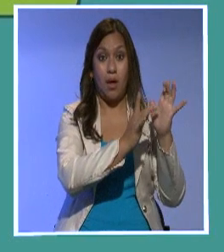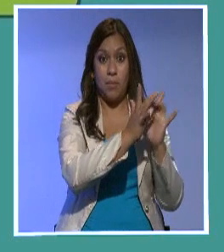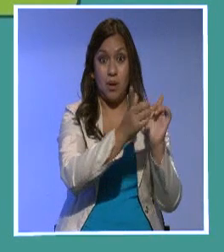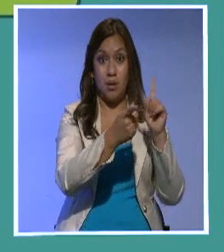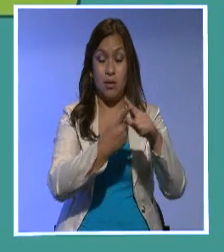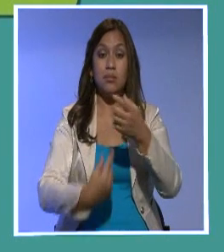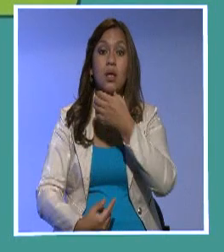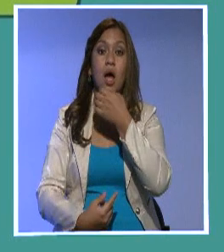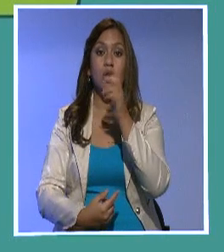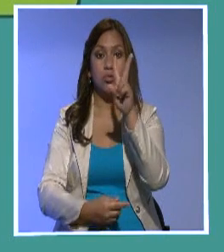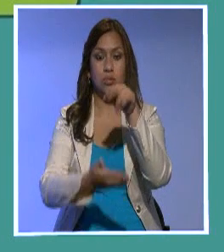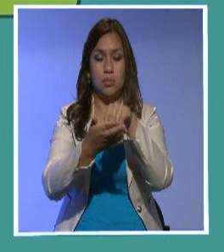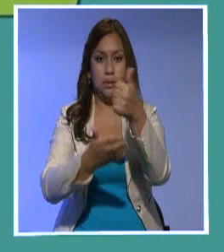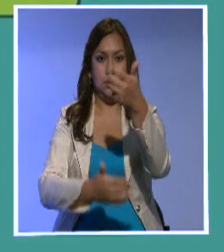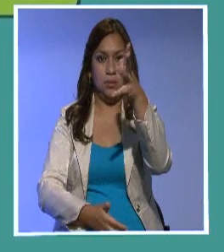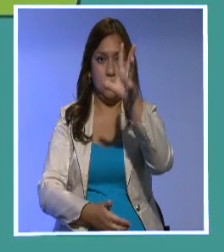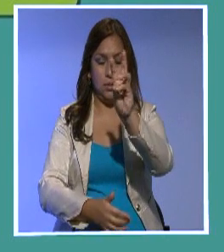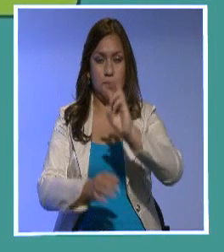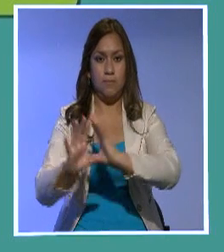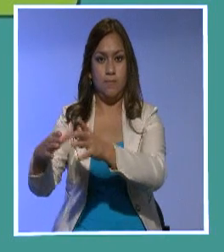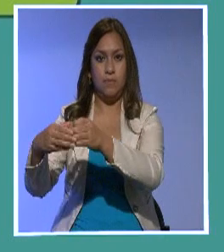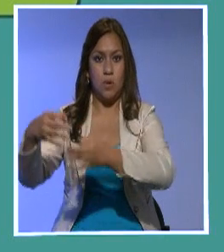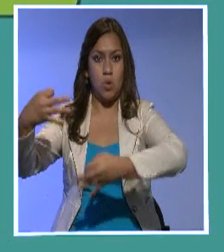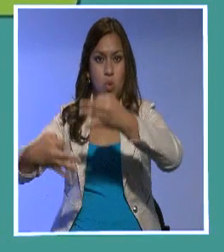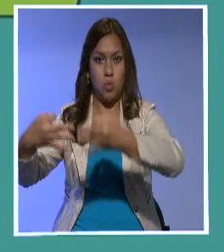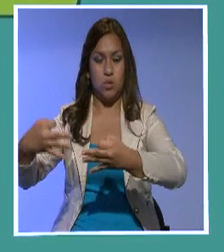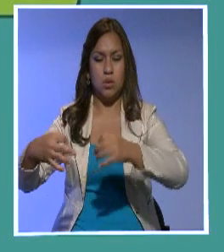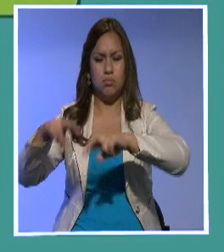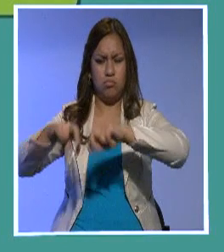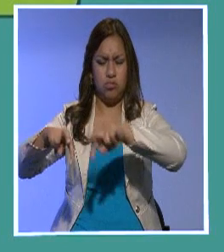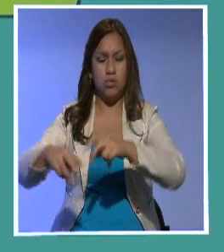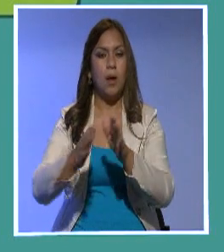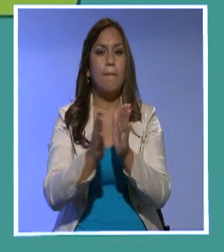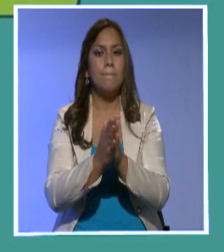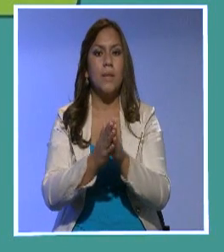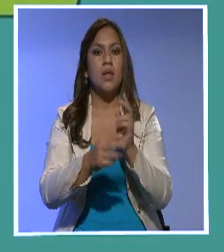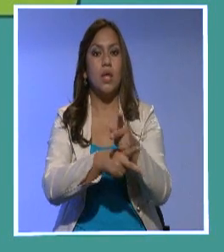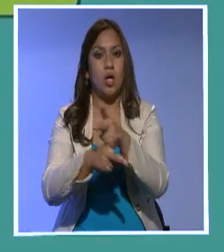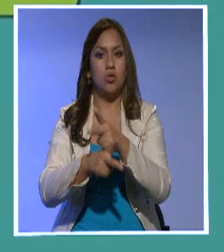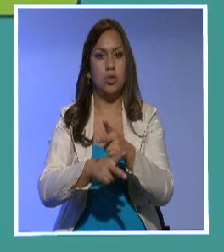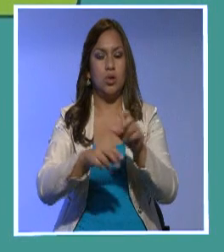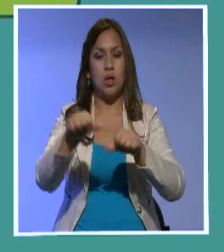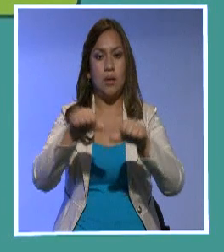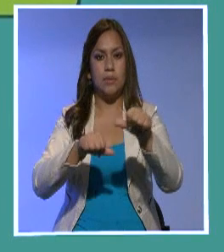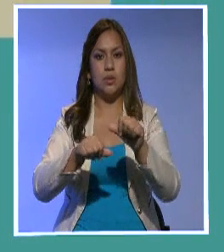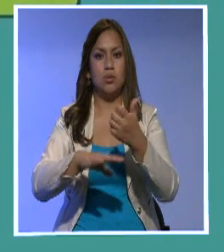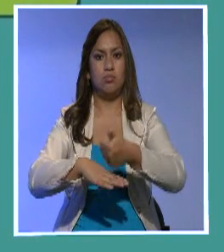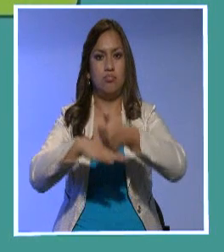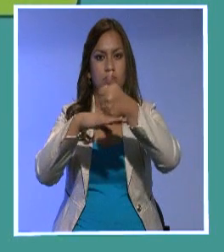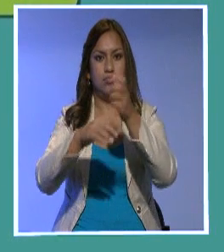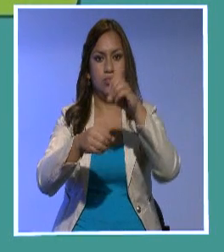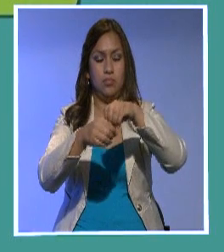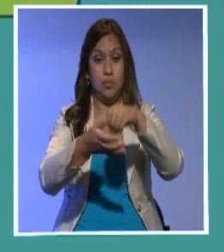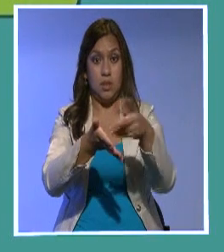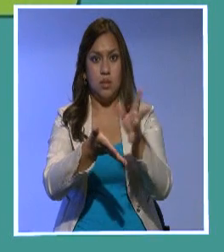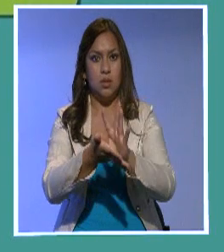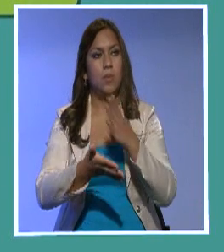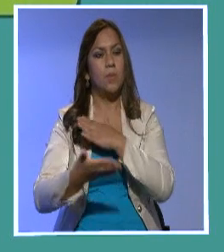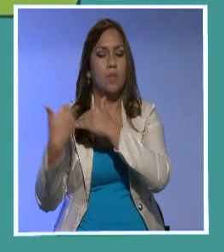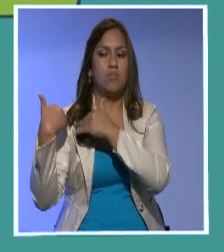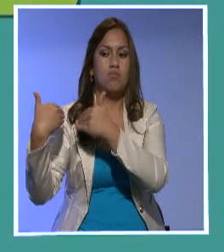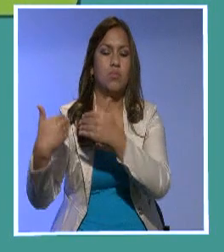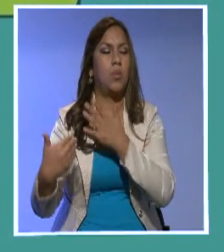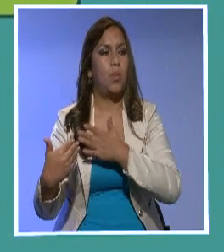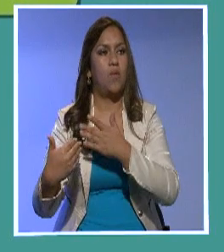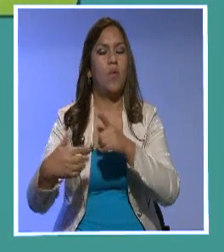agosto de 2016 la comisión de justicia analizó el pedido del consejo de administración legislativa cal para que investigue el caso de los